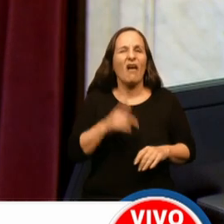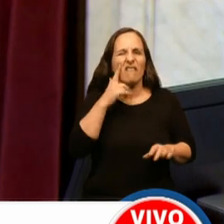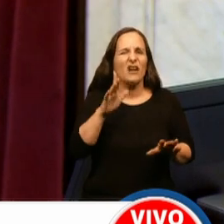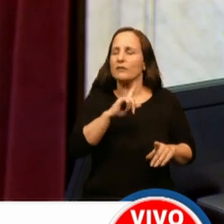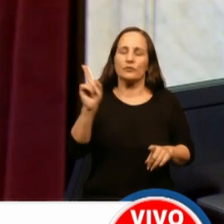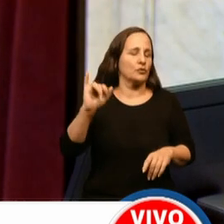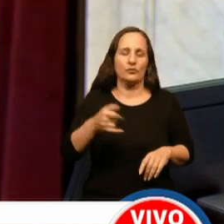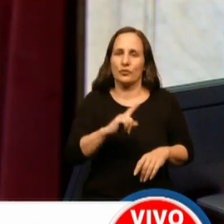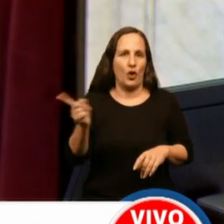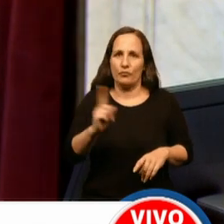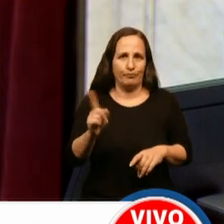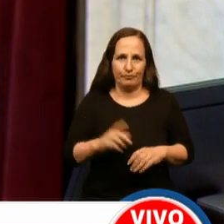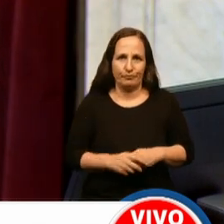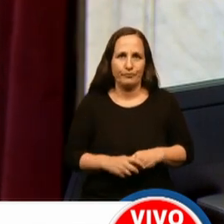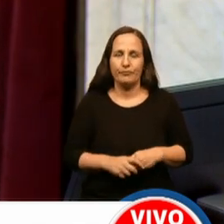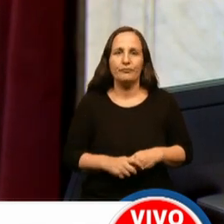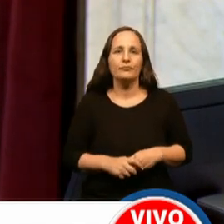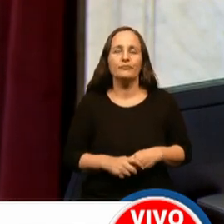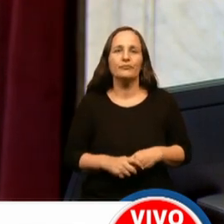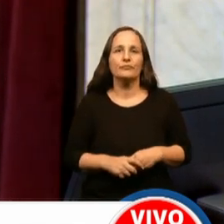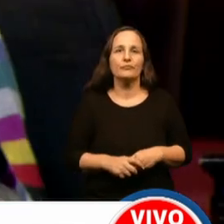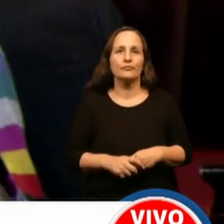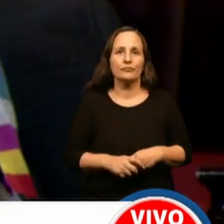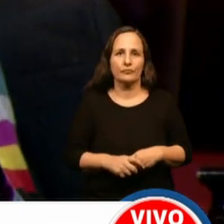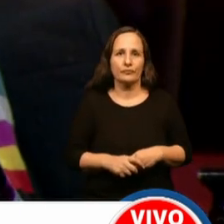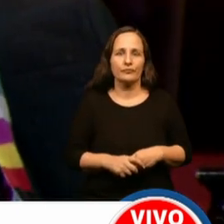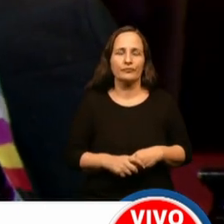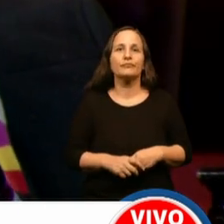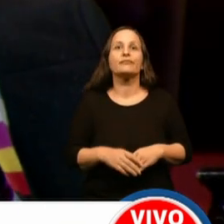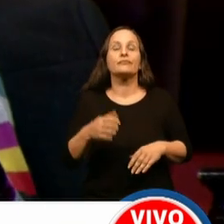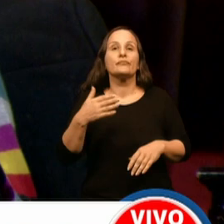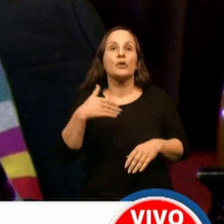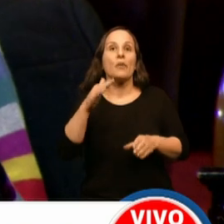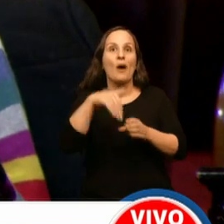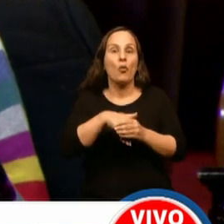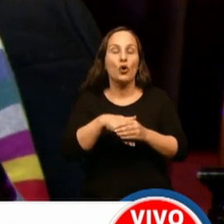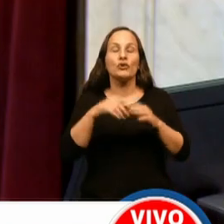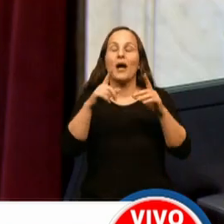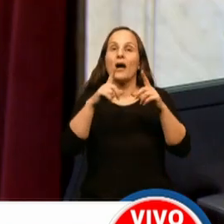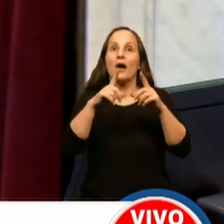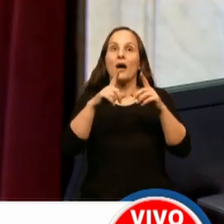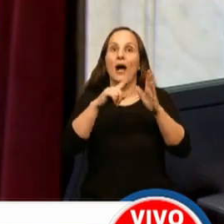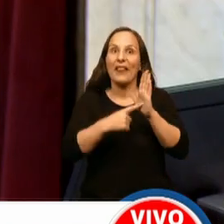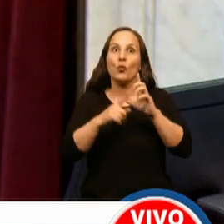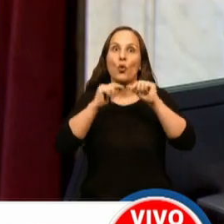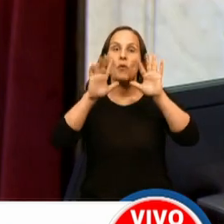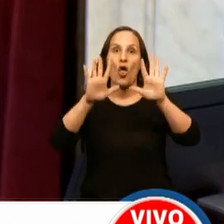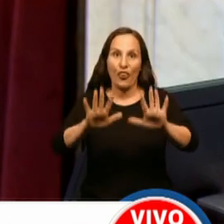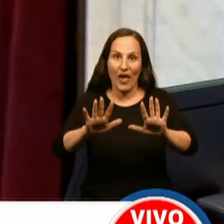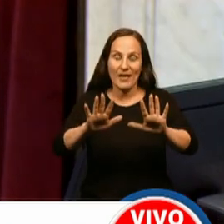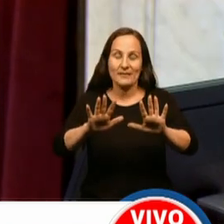no aceptamos no acepta la modificación se va a votar el artículo décimo del